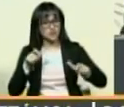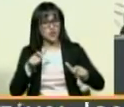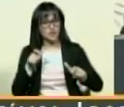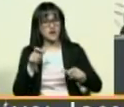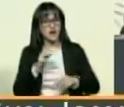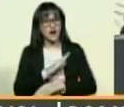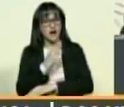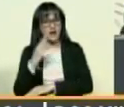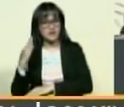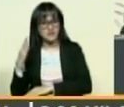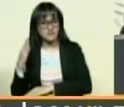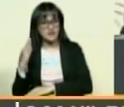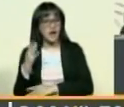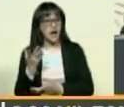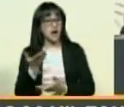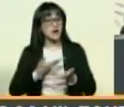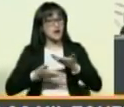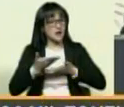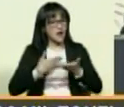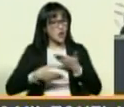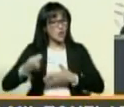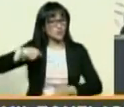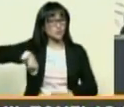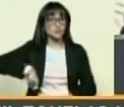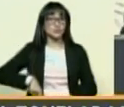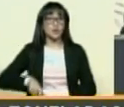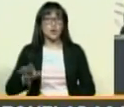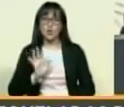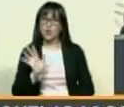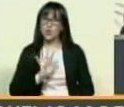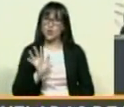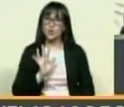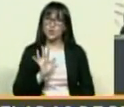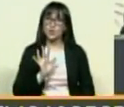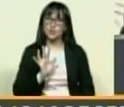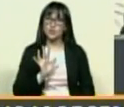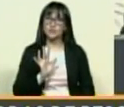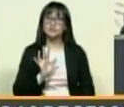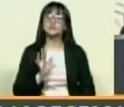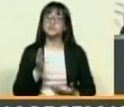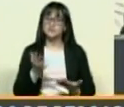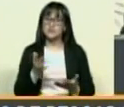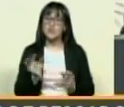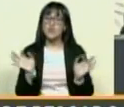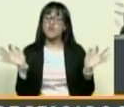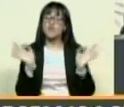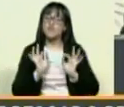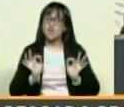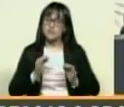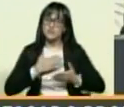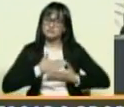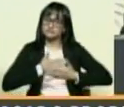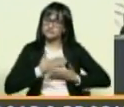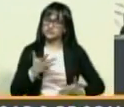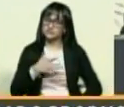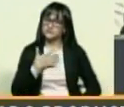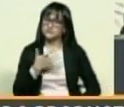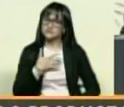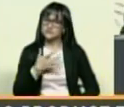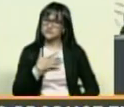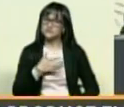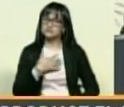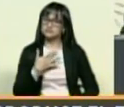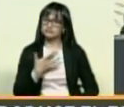una oportunidad de negocios, de ganancia y de lucro, sino en una manera solidaria de